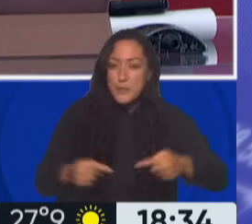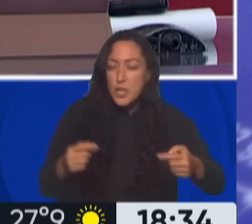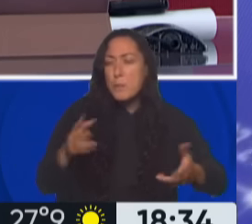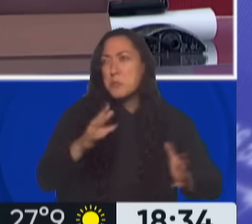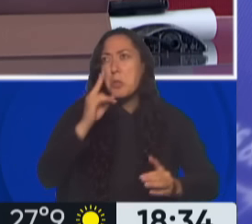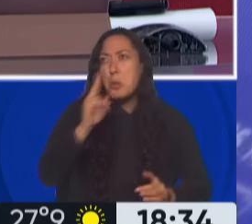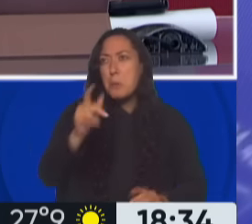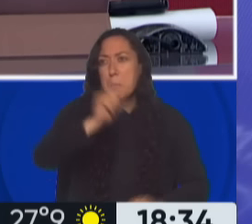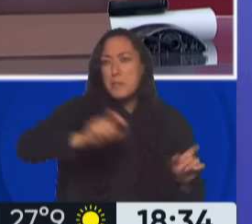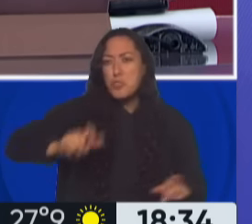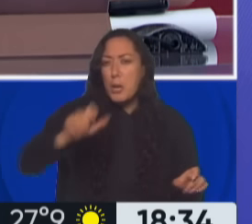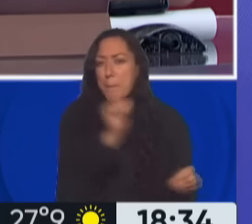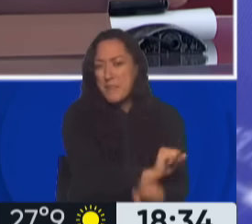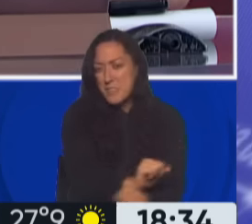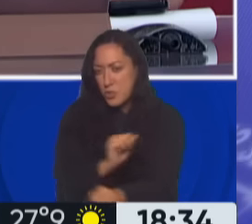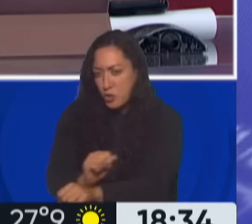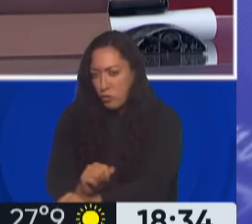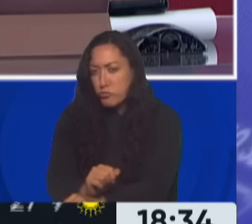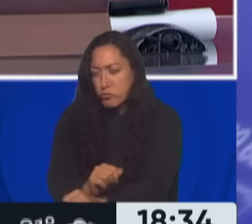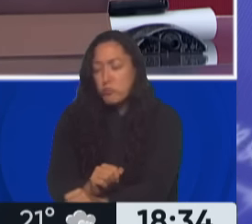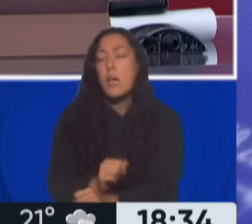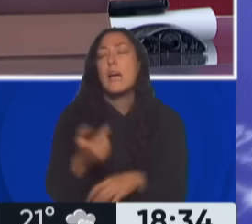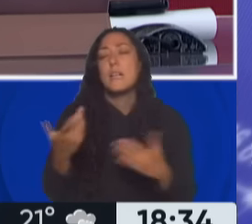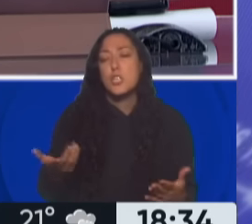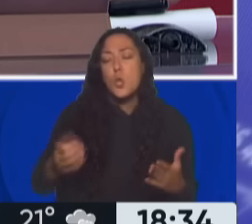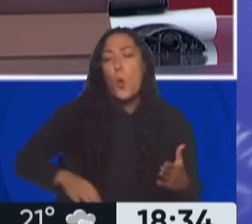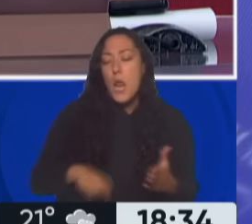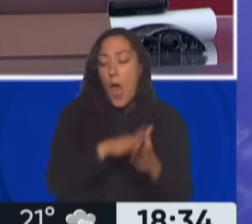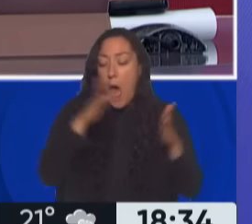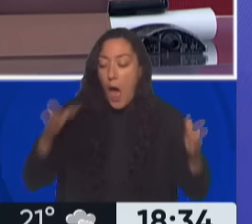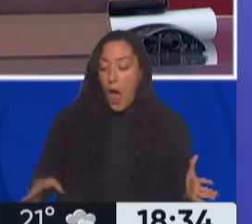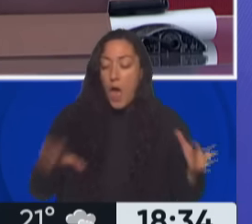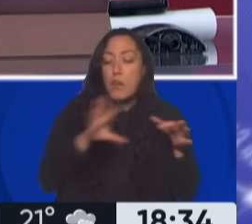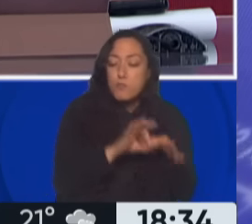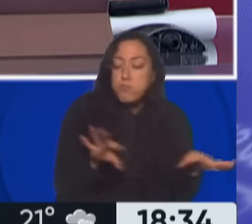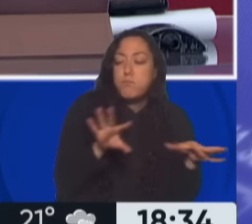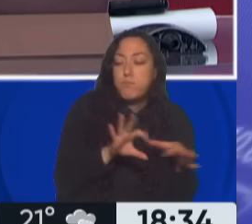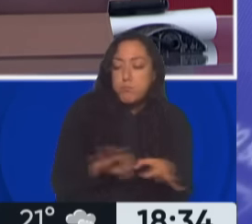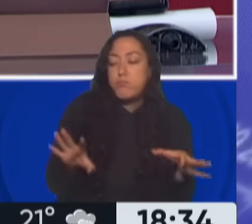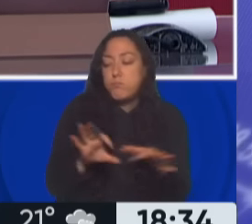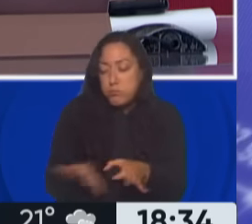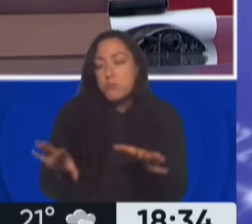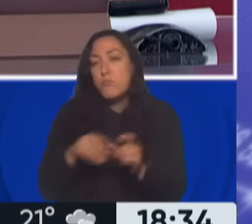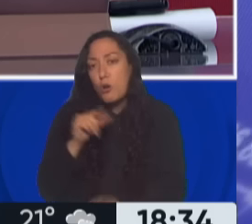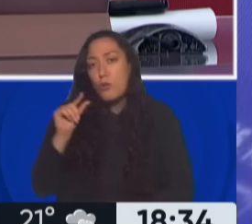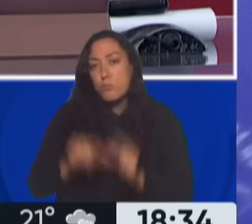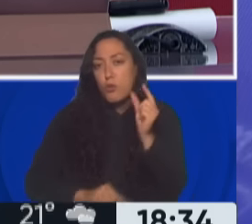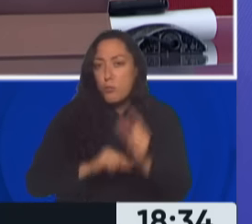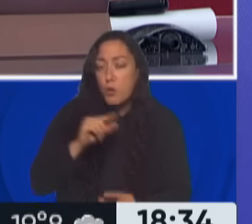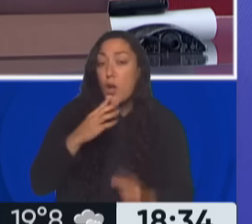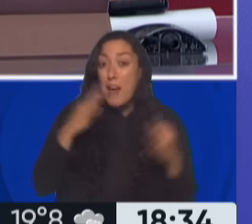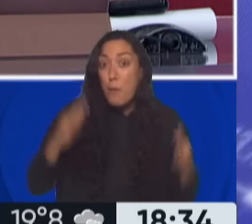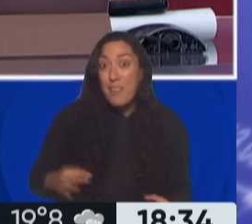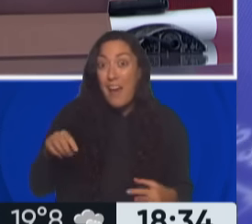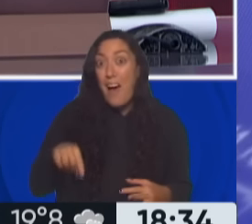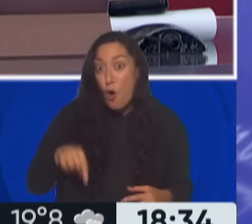2.000 personas había presas y bueno, a lo largo de un año fueron haciendo liberaciones, ¿no? Pero lo cierto es que estas